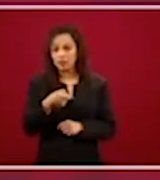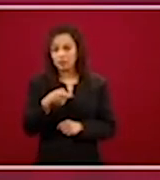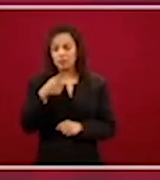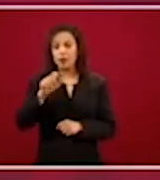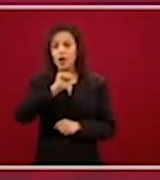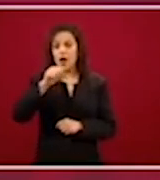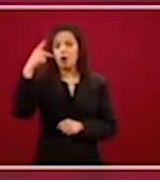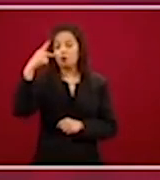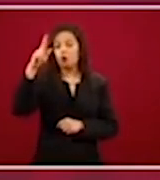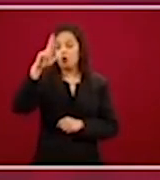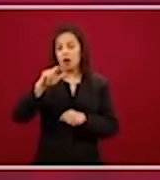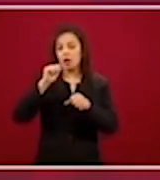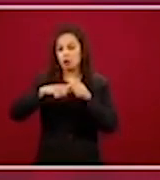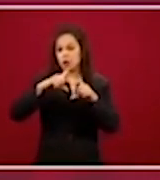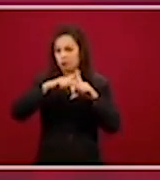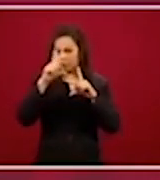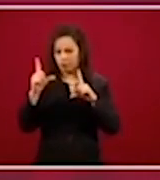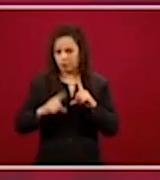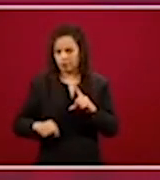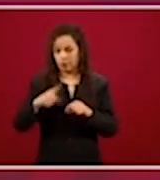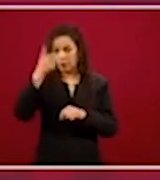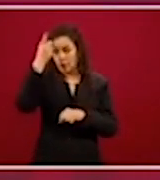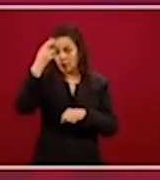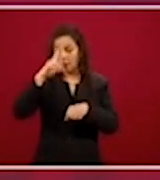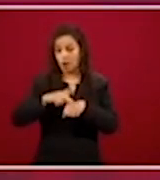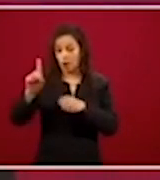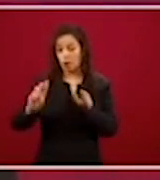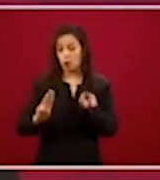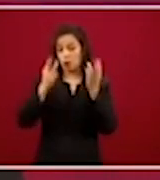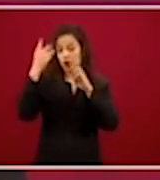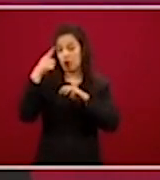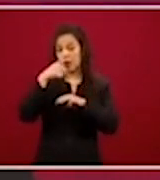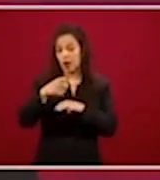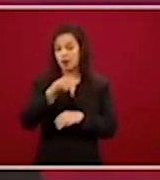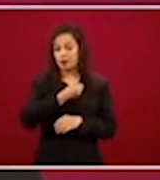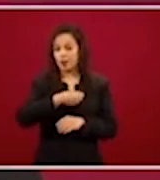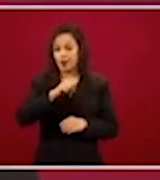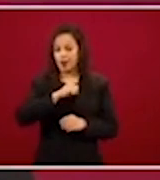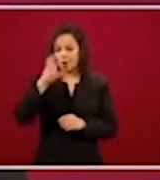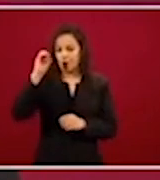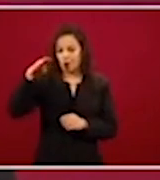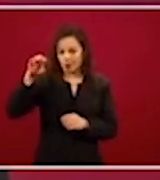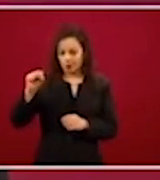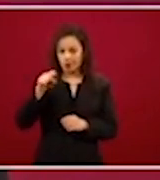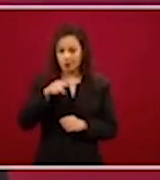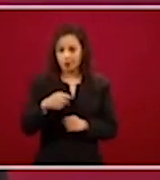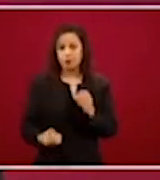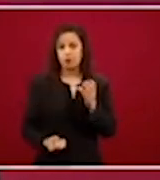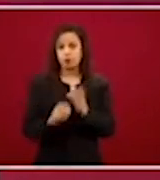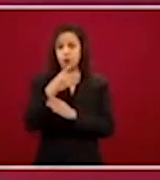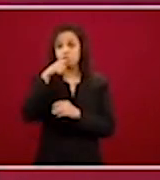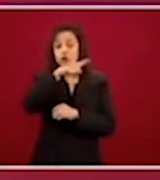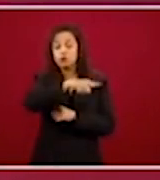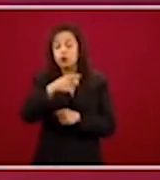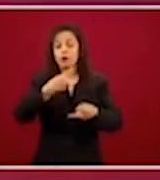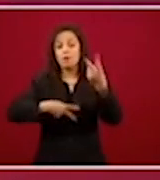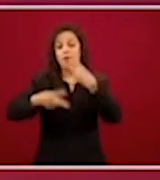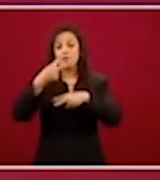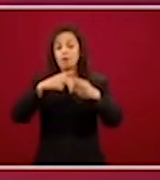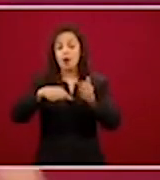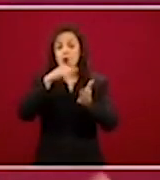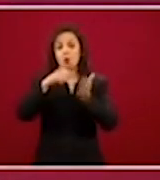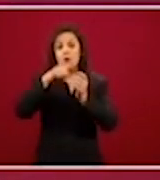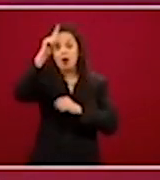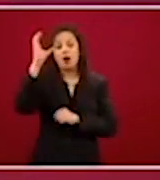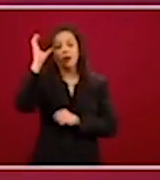es la primera vez que el director de la Organización Mundial de la Salud, desde que empezó la epidemia del nuevo coronavirus en China al inicio del año,